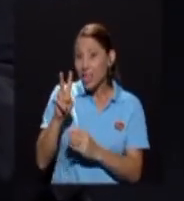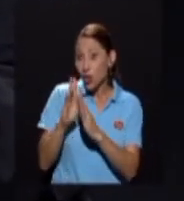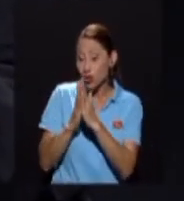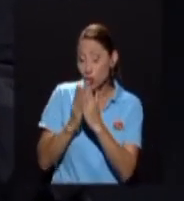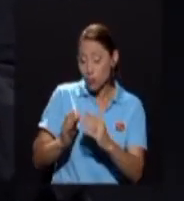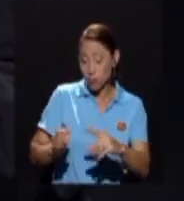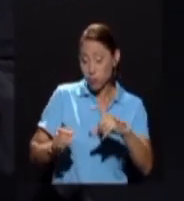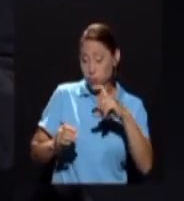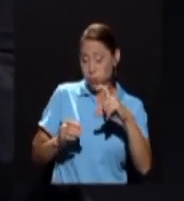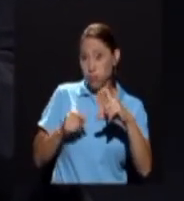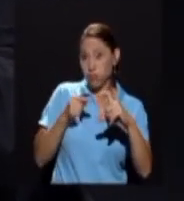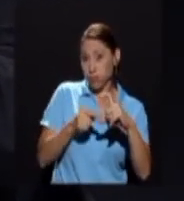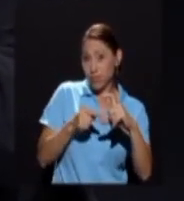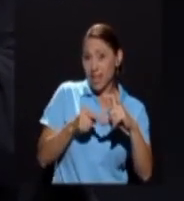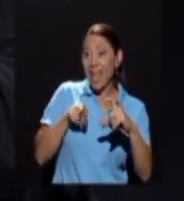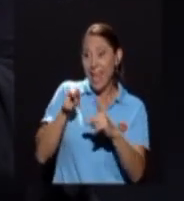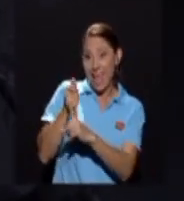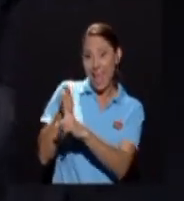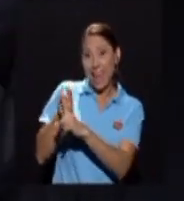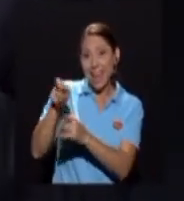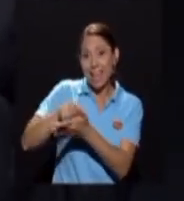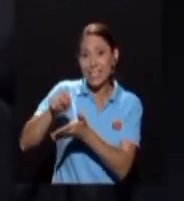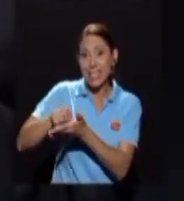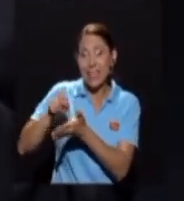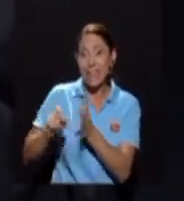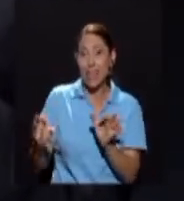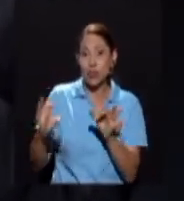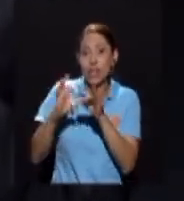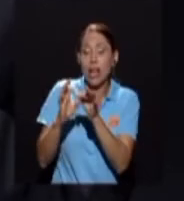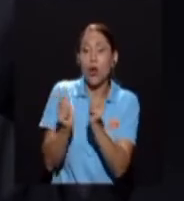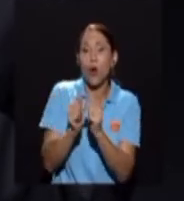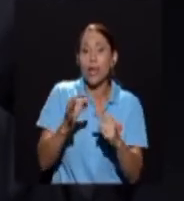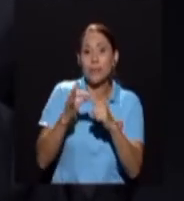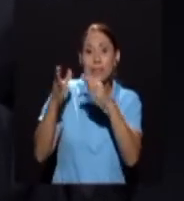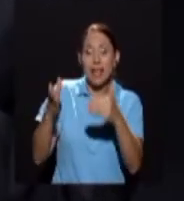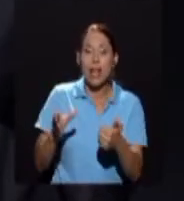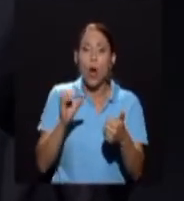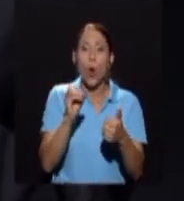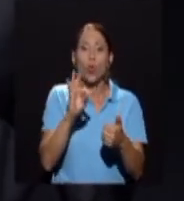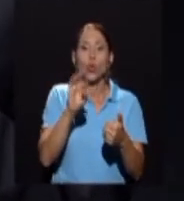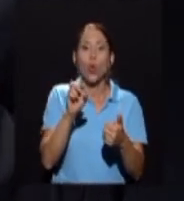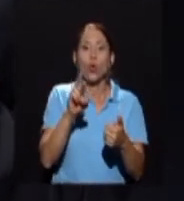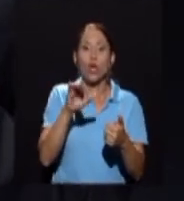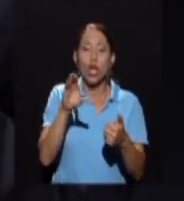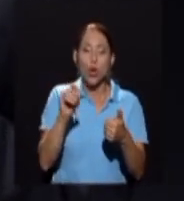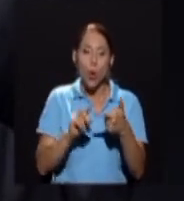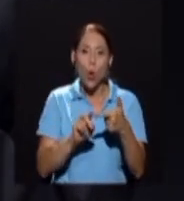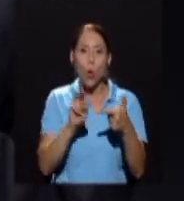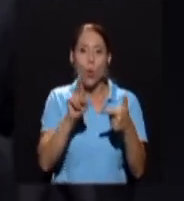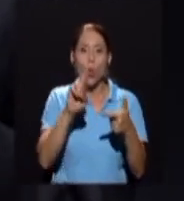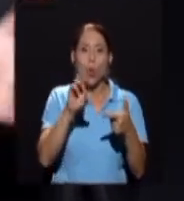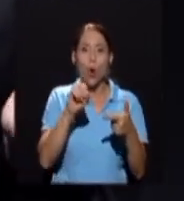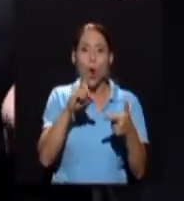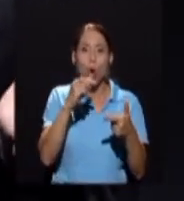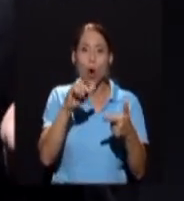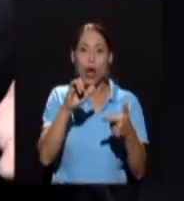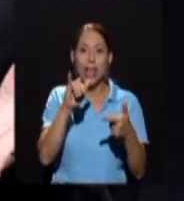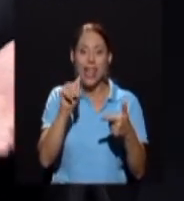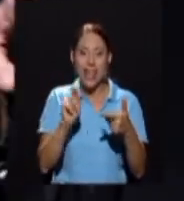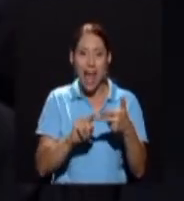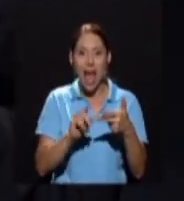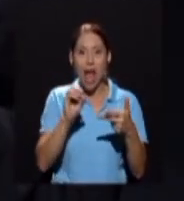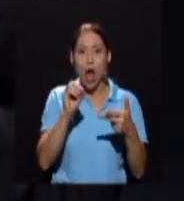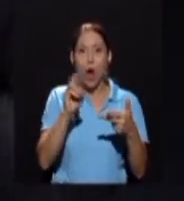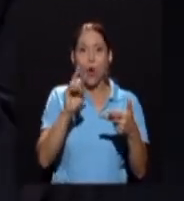los especialistas de oncología, en otorrino, en urología, en ortopedia, en